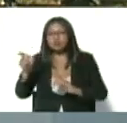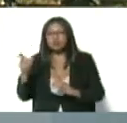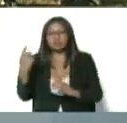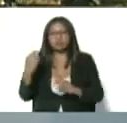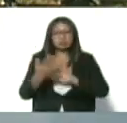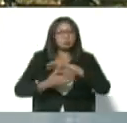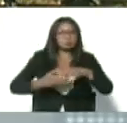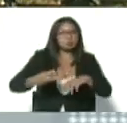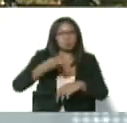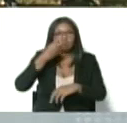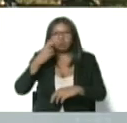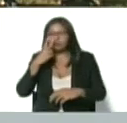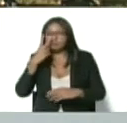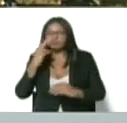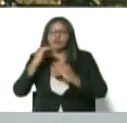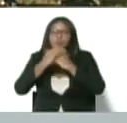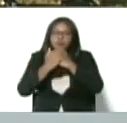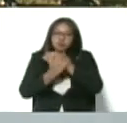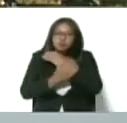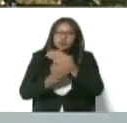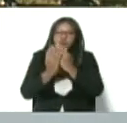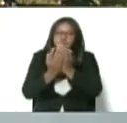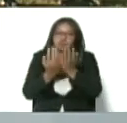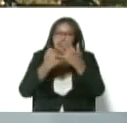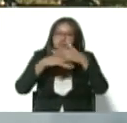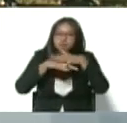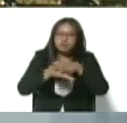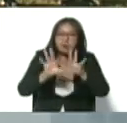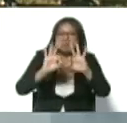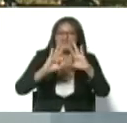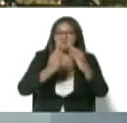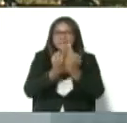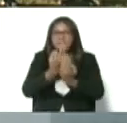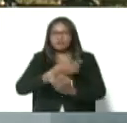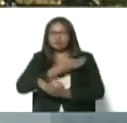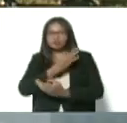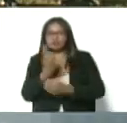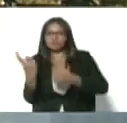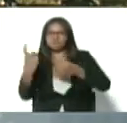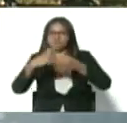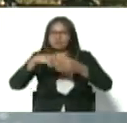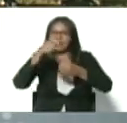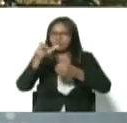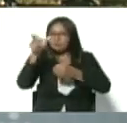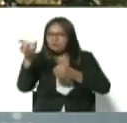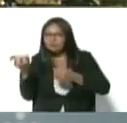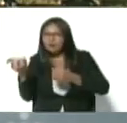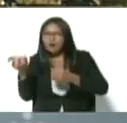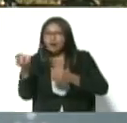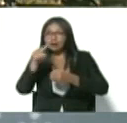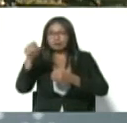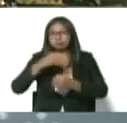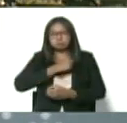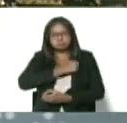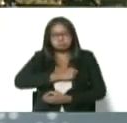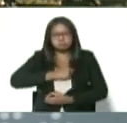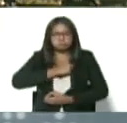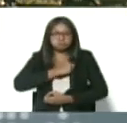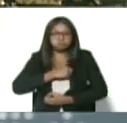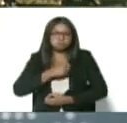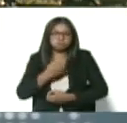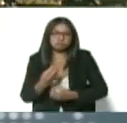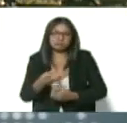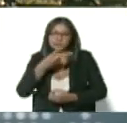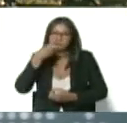y para sanar y reincorporar a la familia de la sociedad a aquellas personas que lamentablemente cayeron